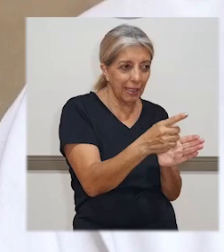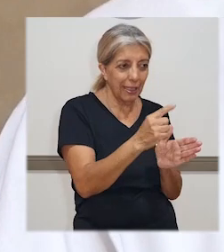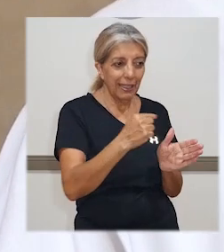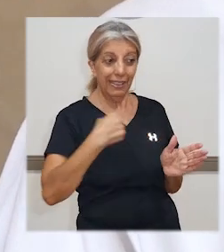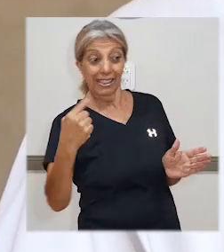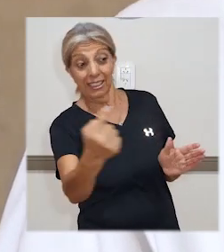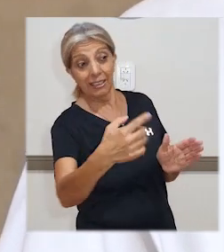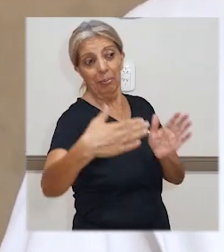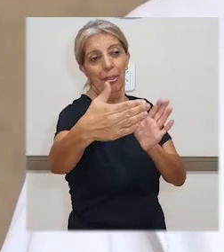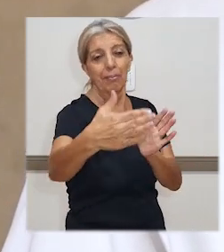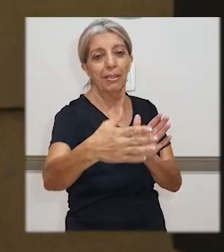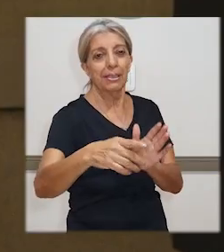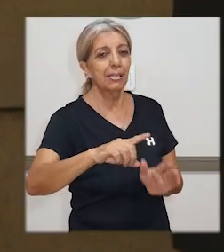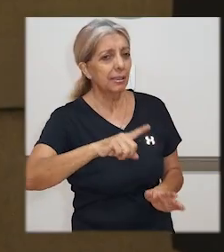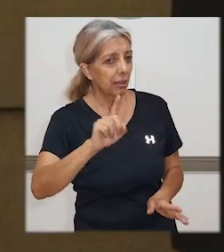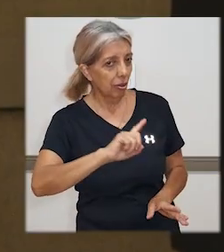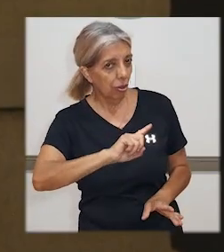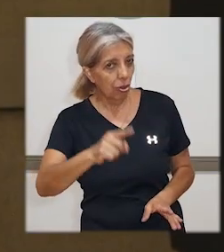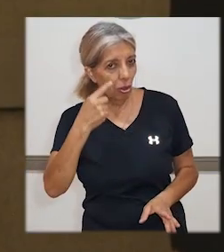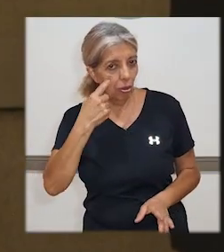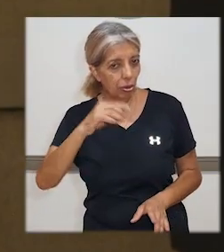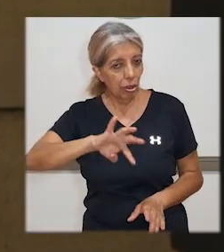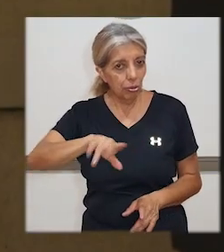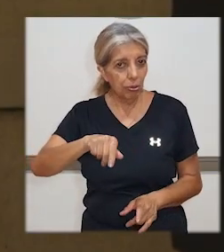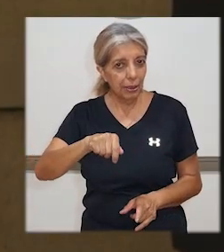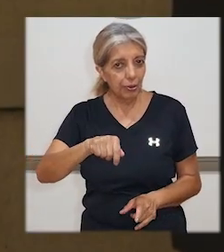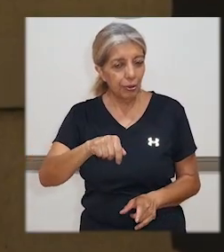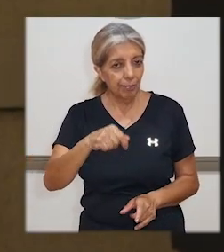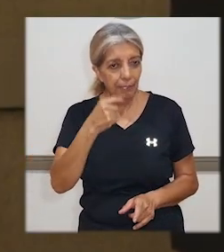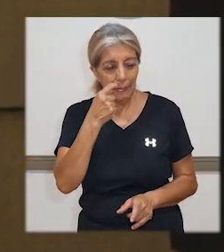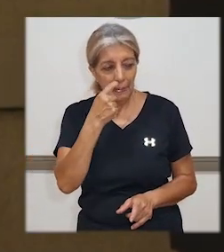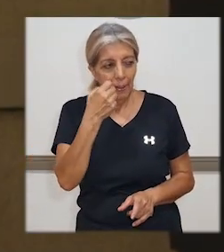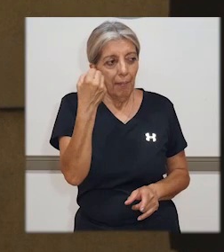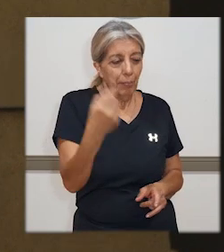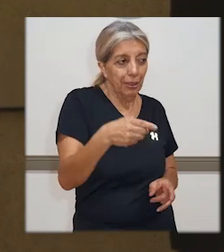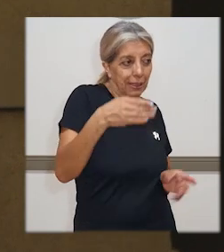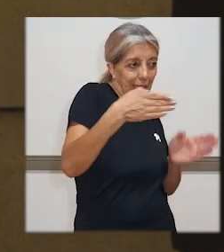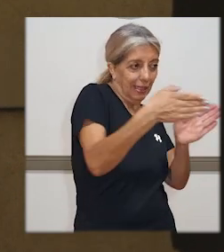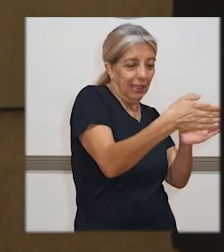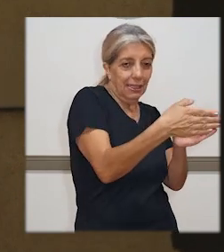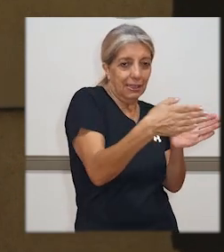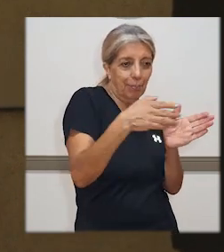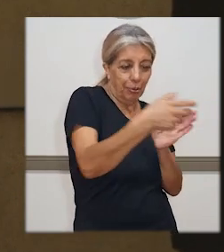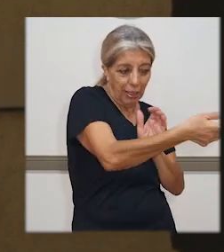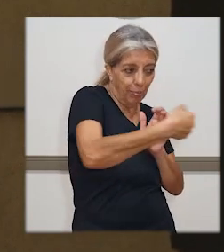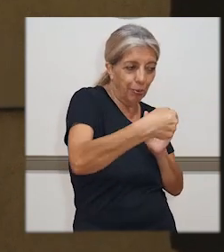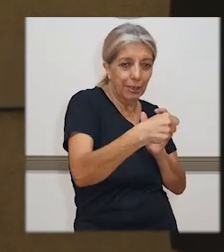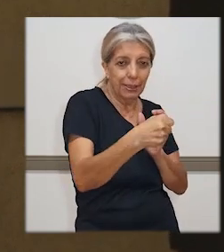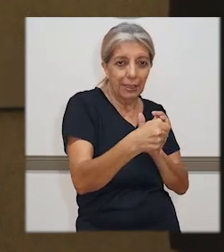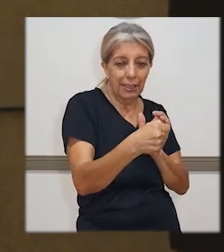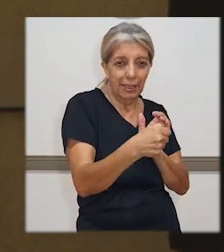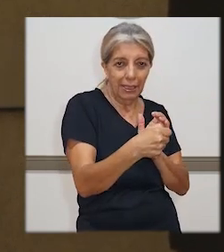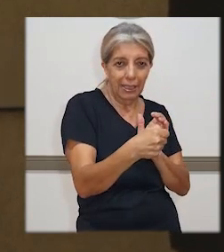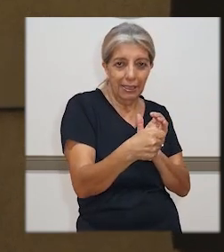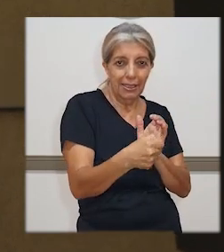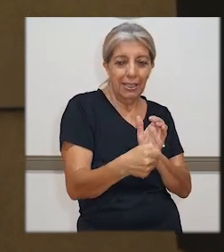ladrón y un asaltante. El que entra por la puerta es el pastor de las ovejas. El guardián le